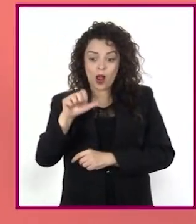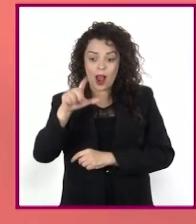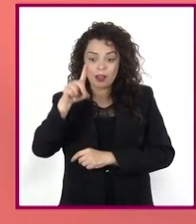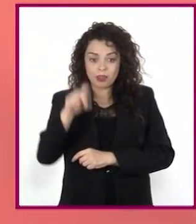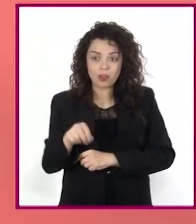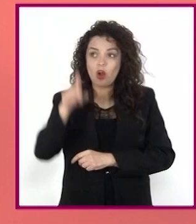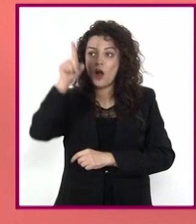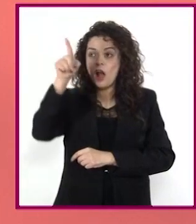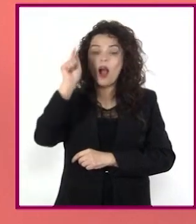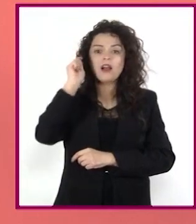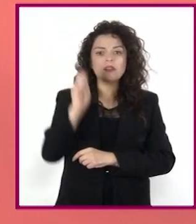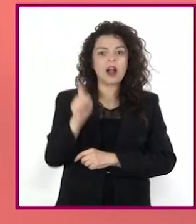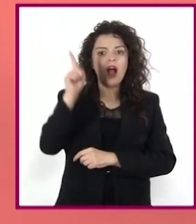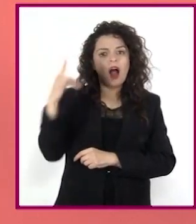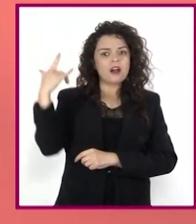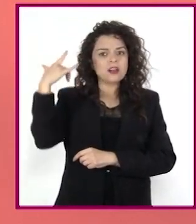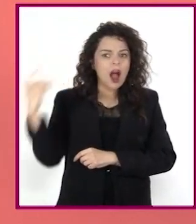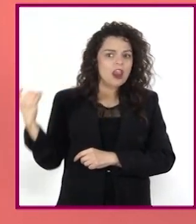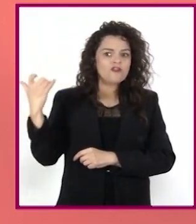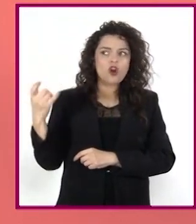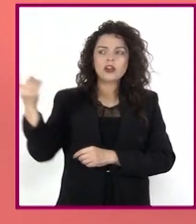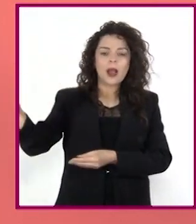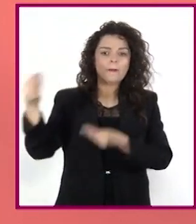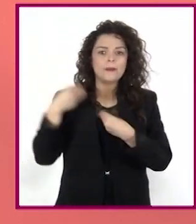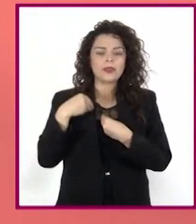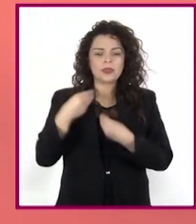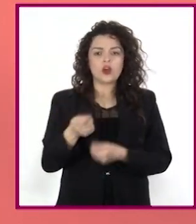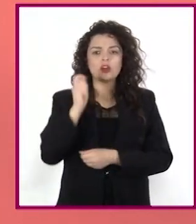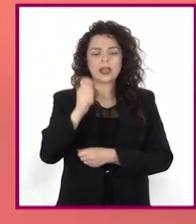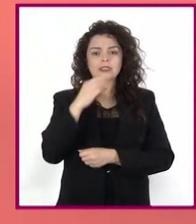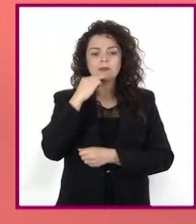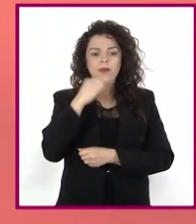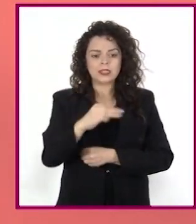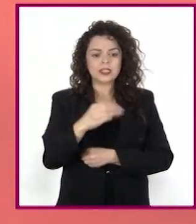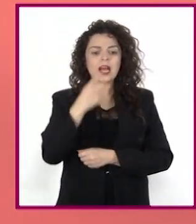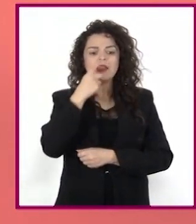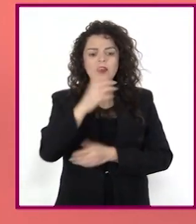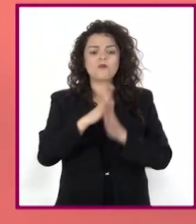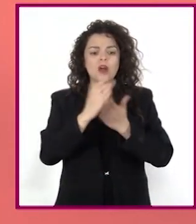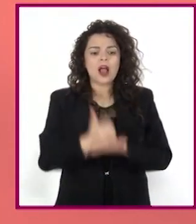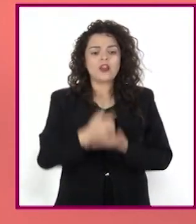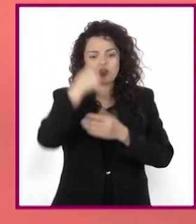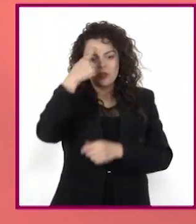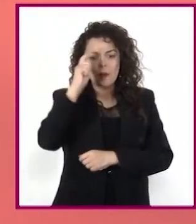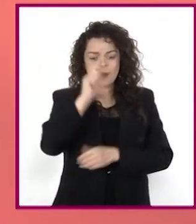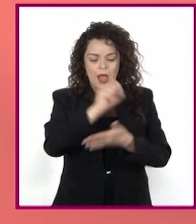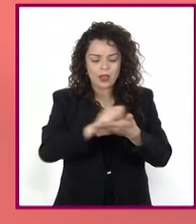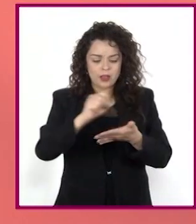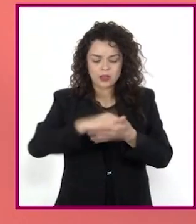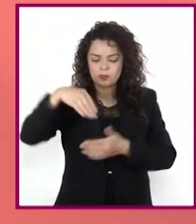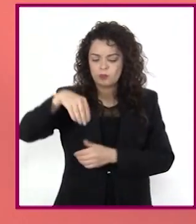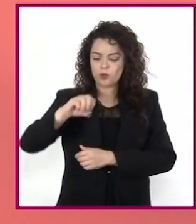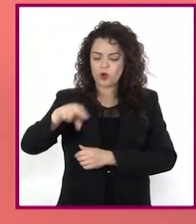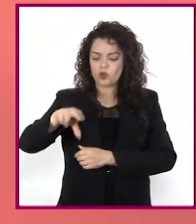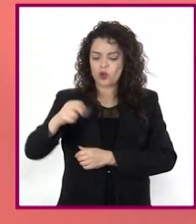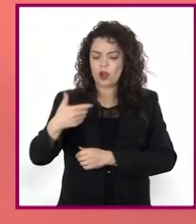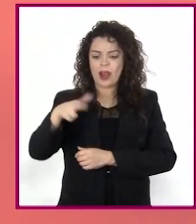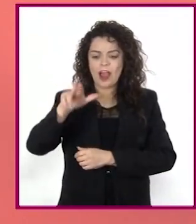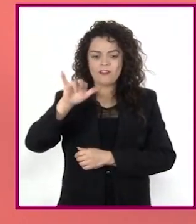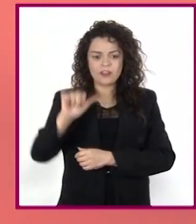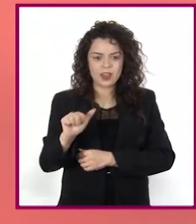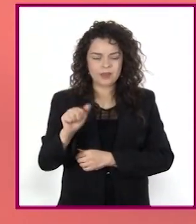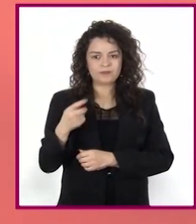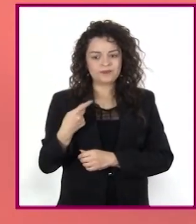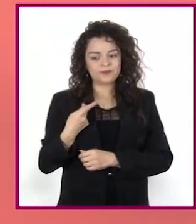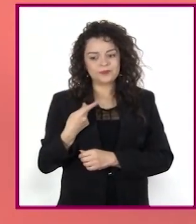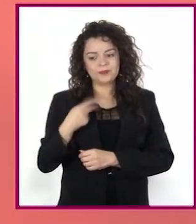un mensaje y me pidió que le ayudara a corregir la redacción de una pequeña monografía que está escribiendo. Pero